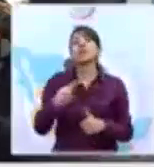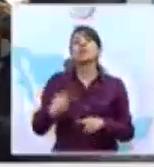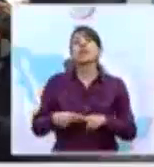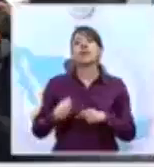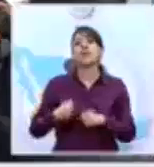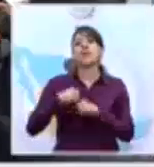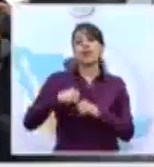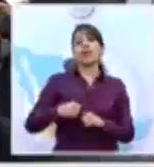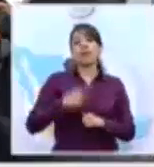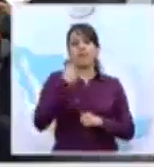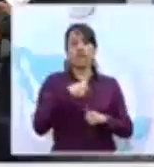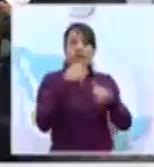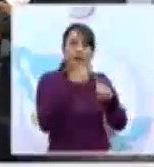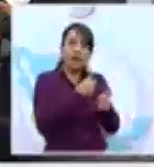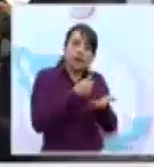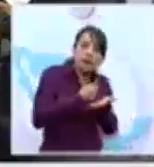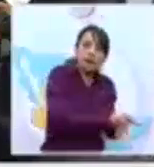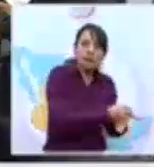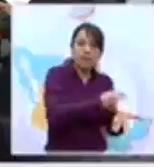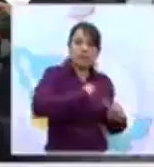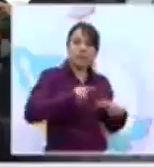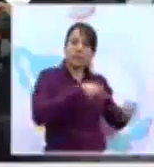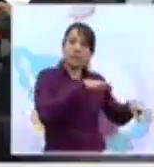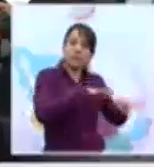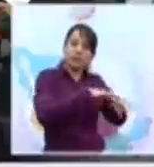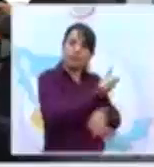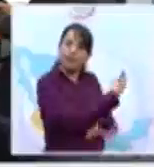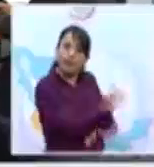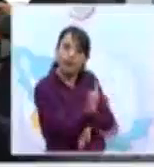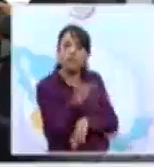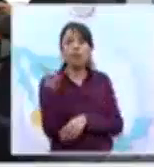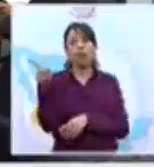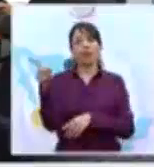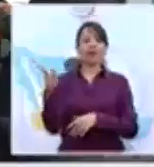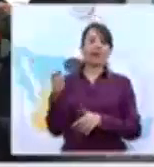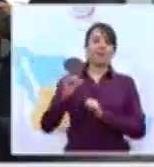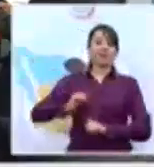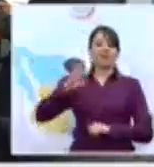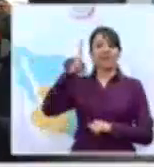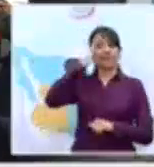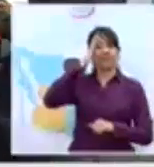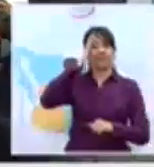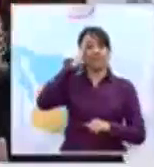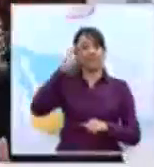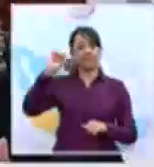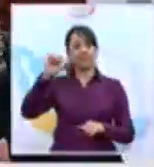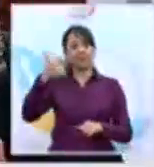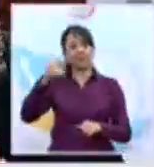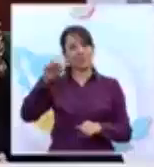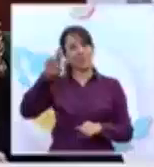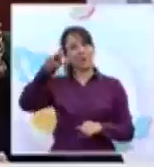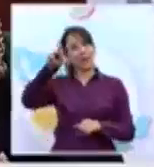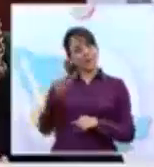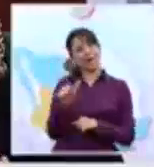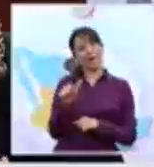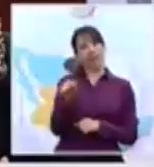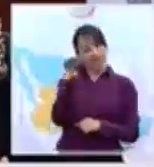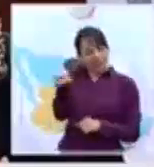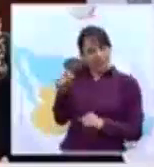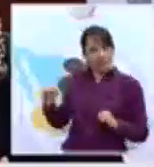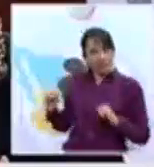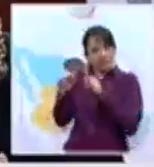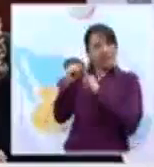la Zagarpa. Entonces, tiene que tener, exactamente, tienen que entrar los instrumentos